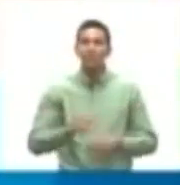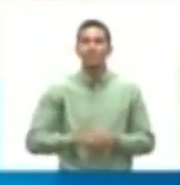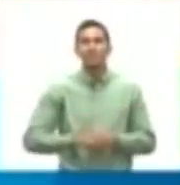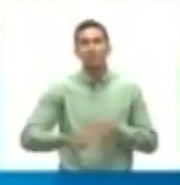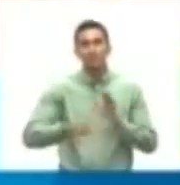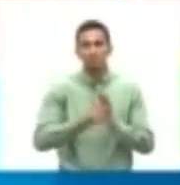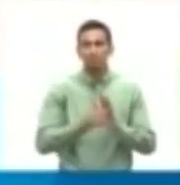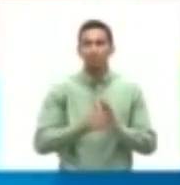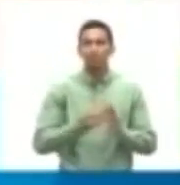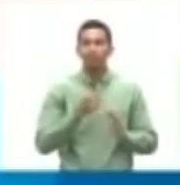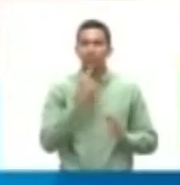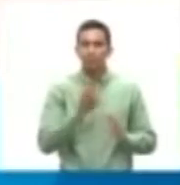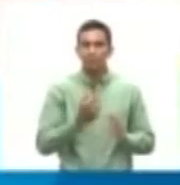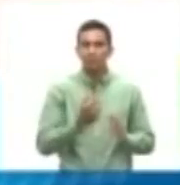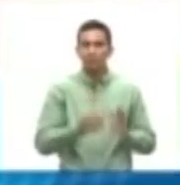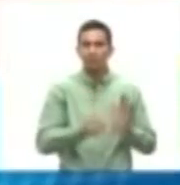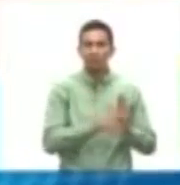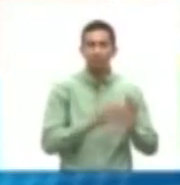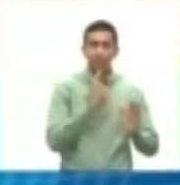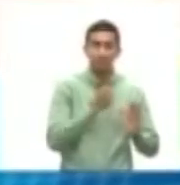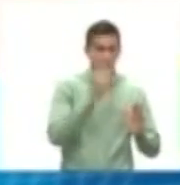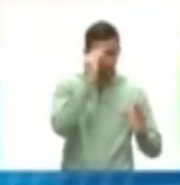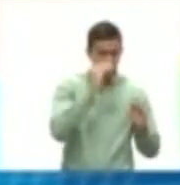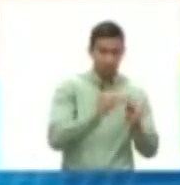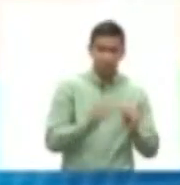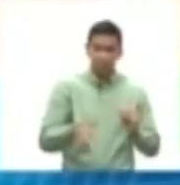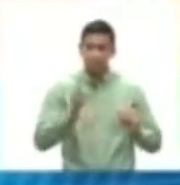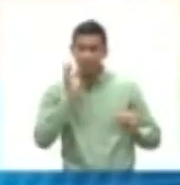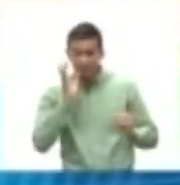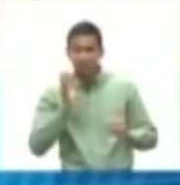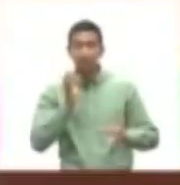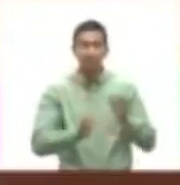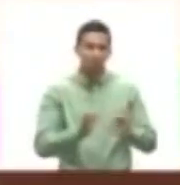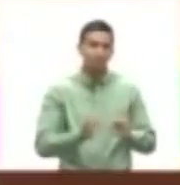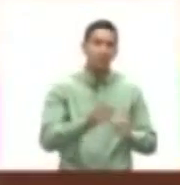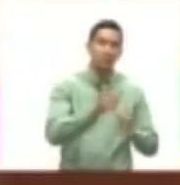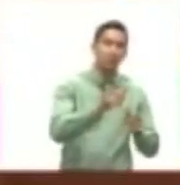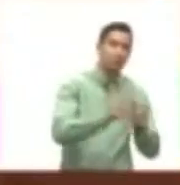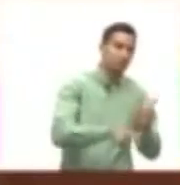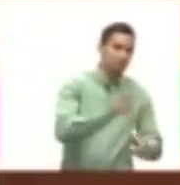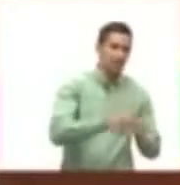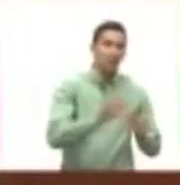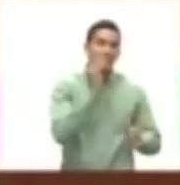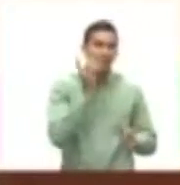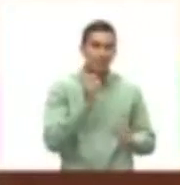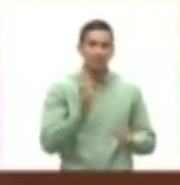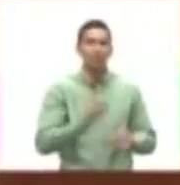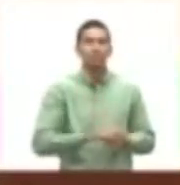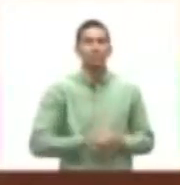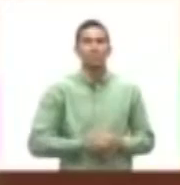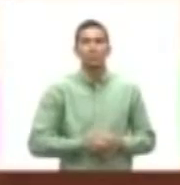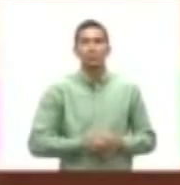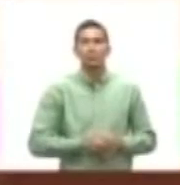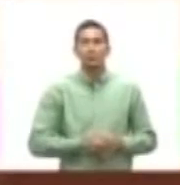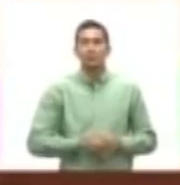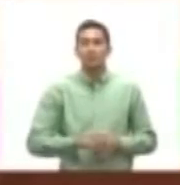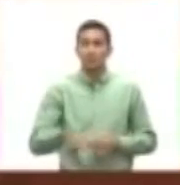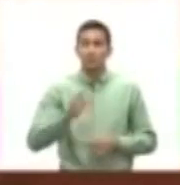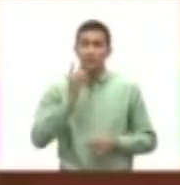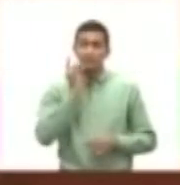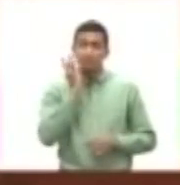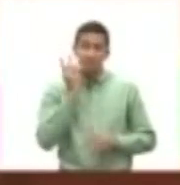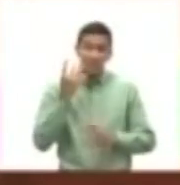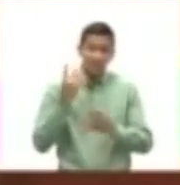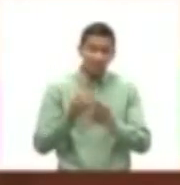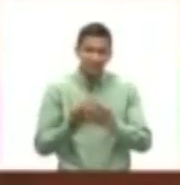del talión. Es lo que bloquea a la opinión pública para aceptar la justicia transicional. Usted me hizo esto, tenga, yo le doy esto. Esa